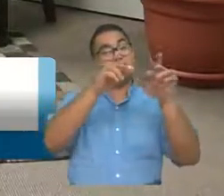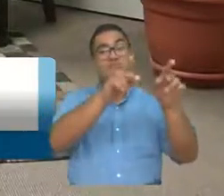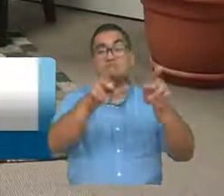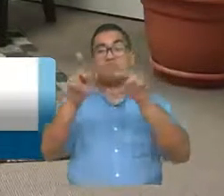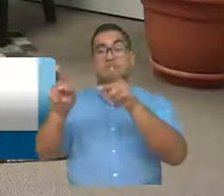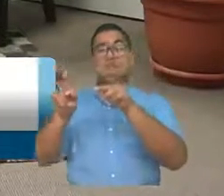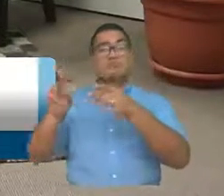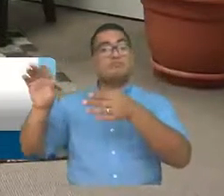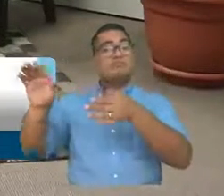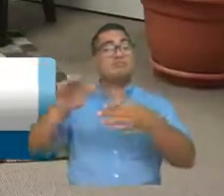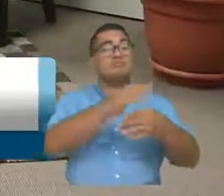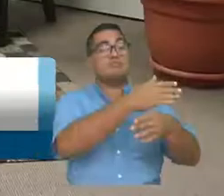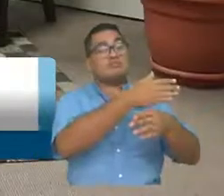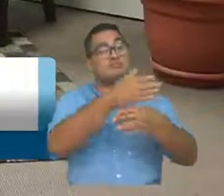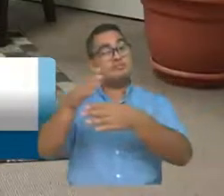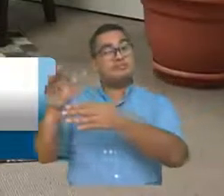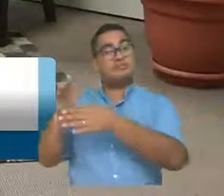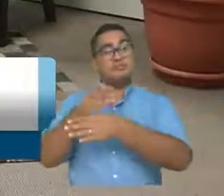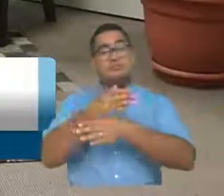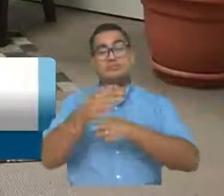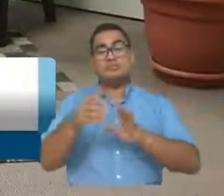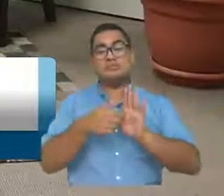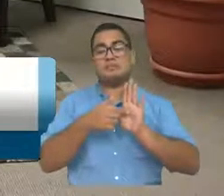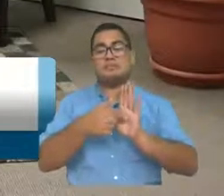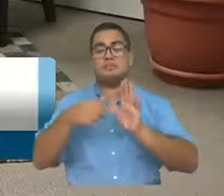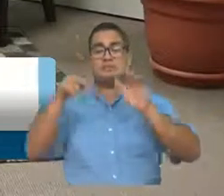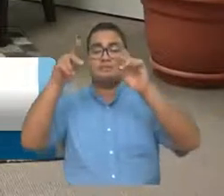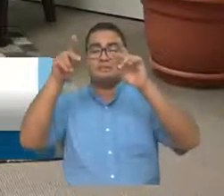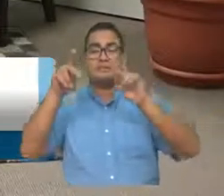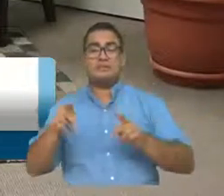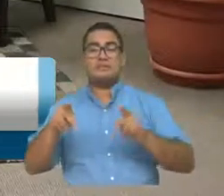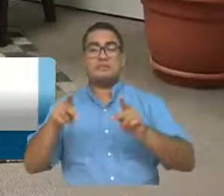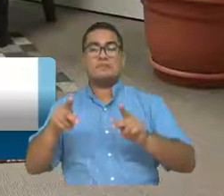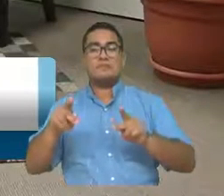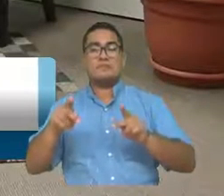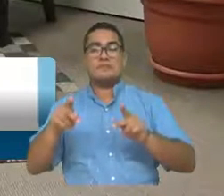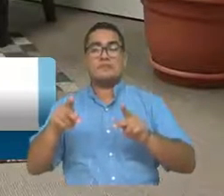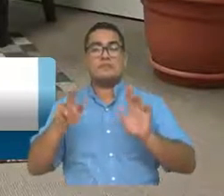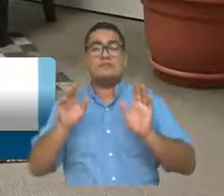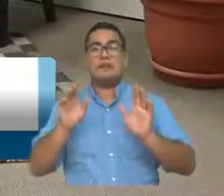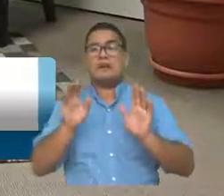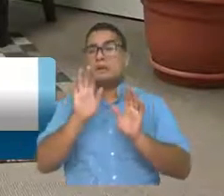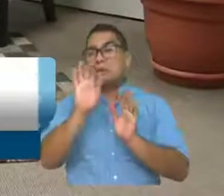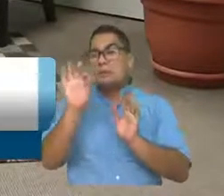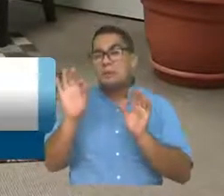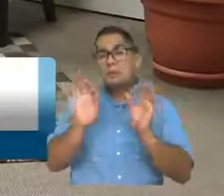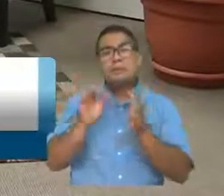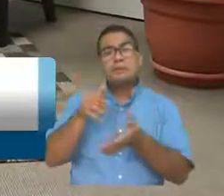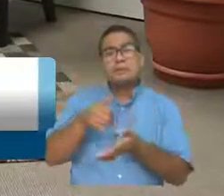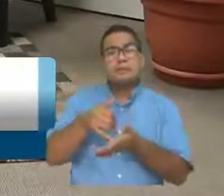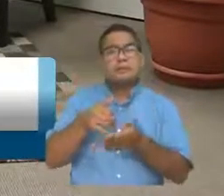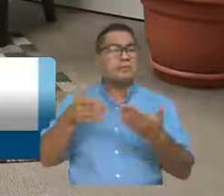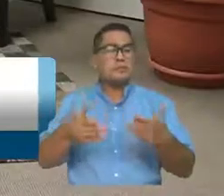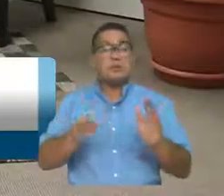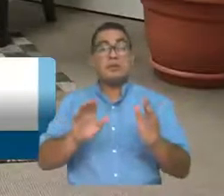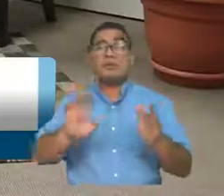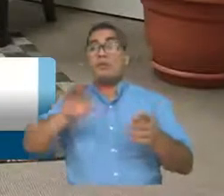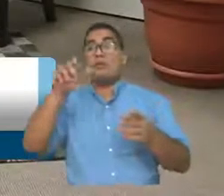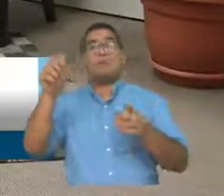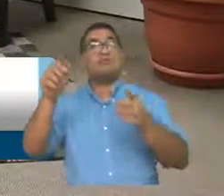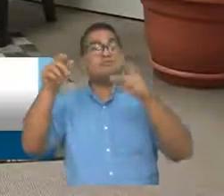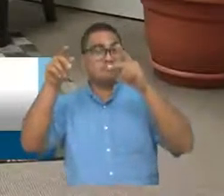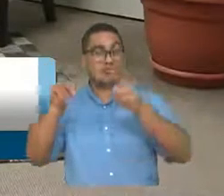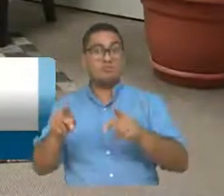tiene flema. No tiene flema, así okay. Es. A eso nos referimos. Y ya posteriormente pues se pueden asociar otras,